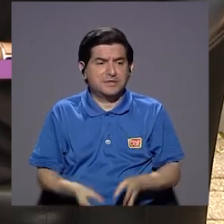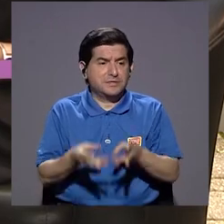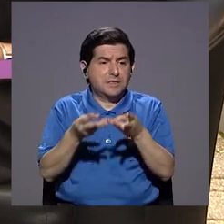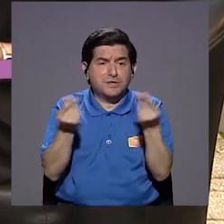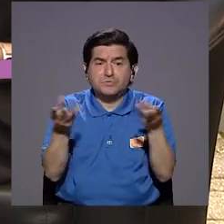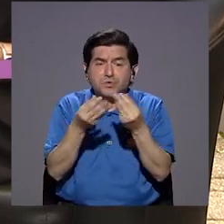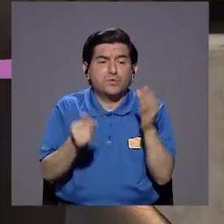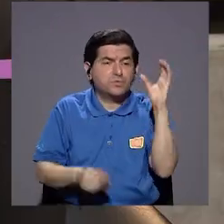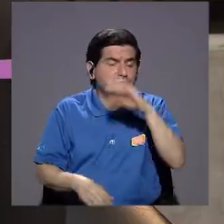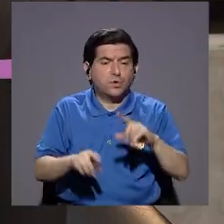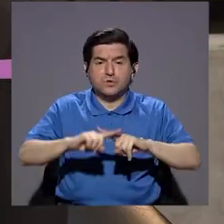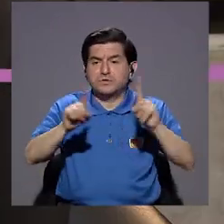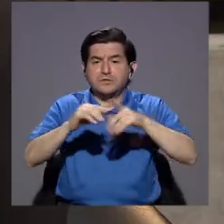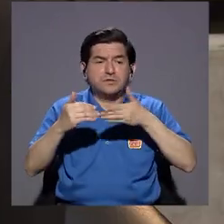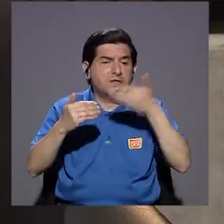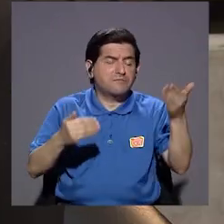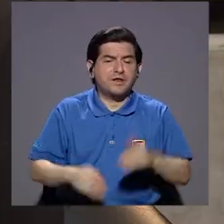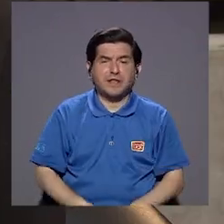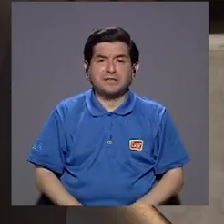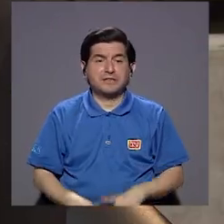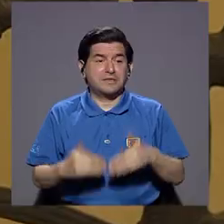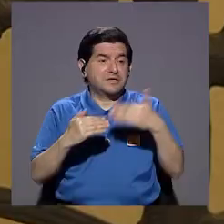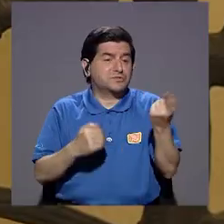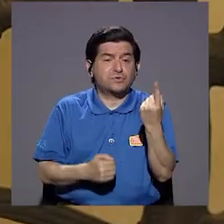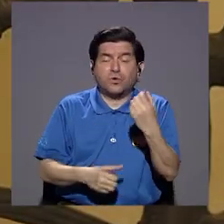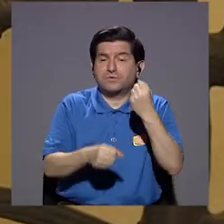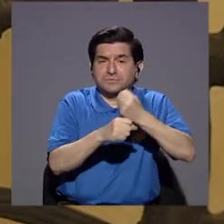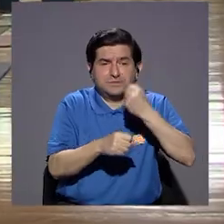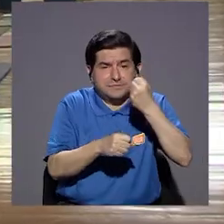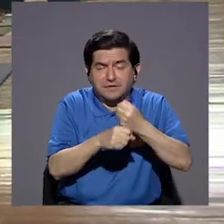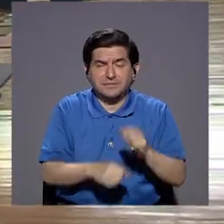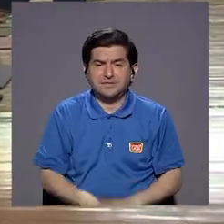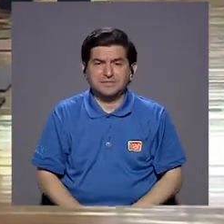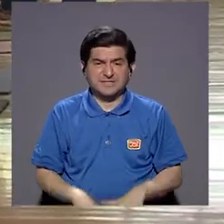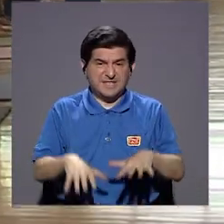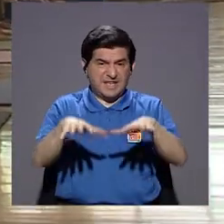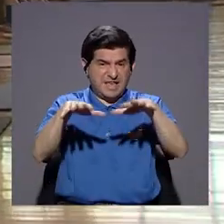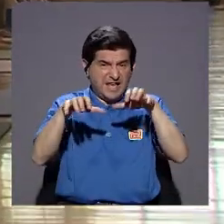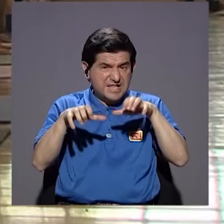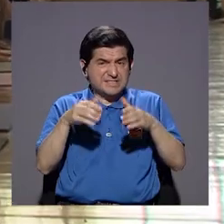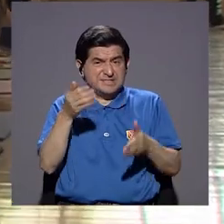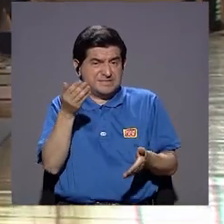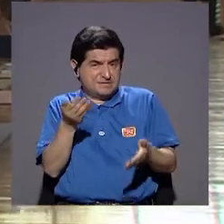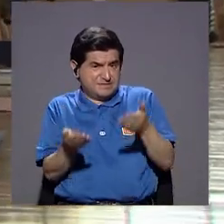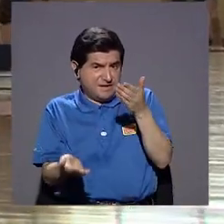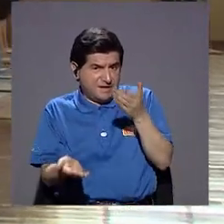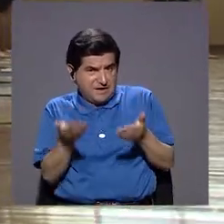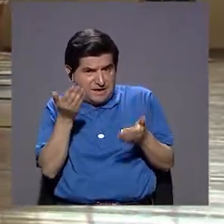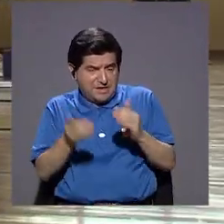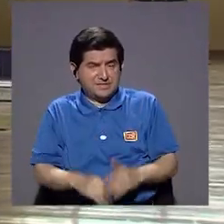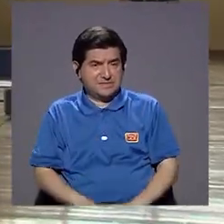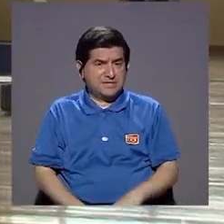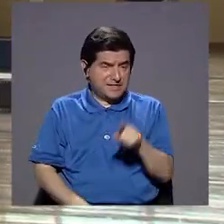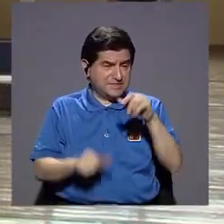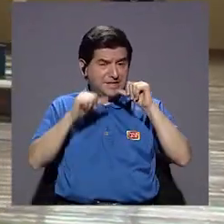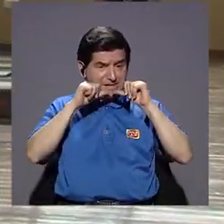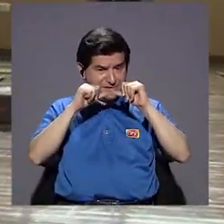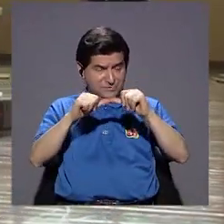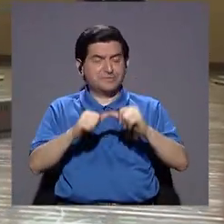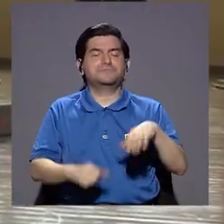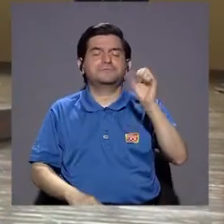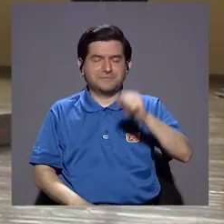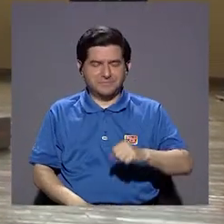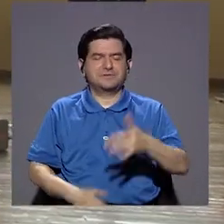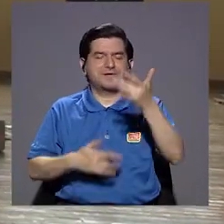cosa que resolver, muchos pendientes, parece que el estrés es como la